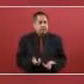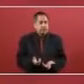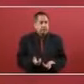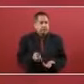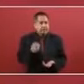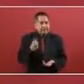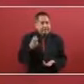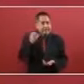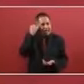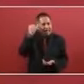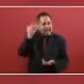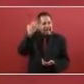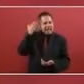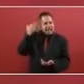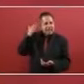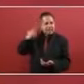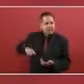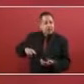Esa idea de que